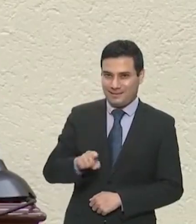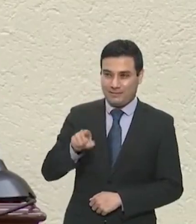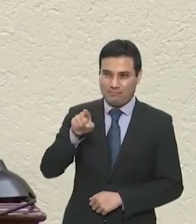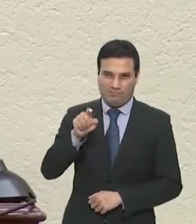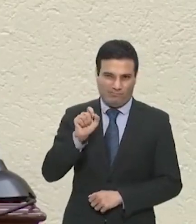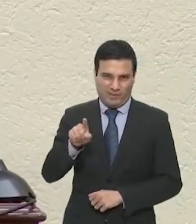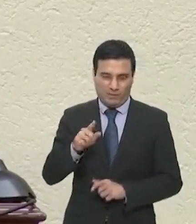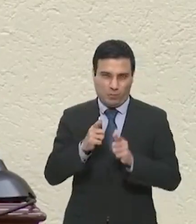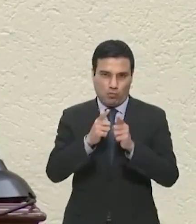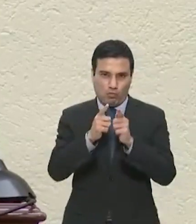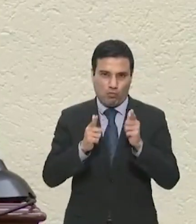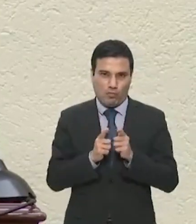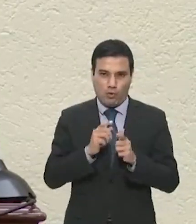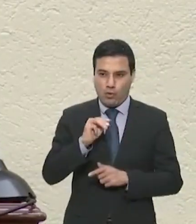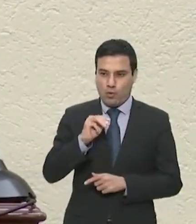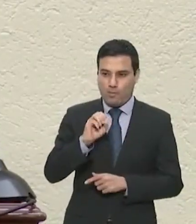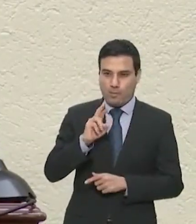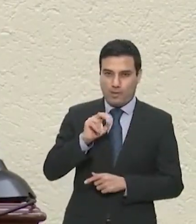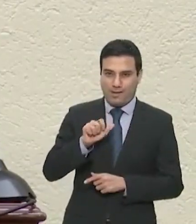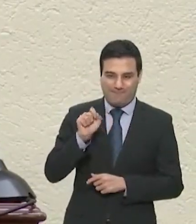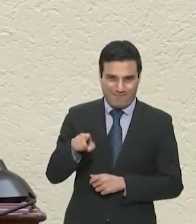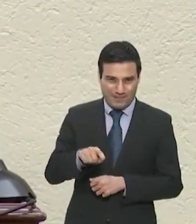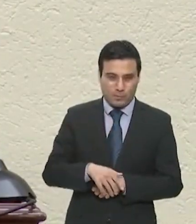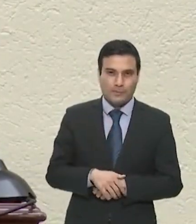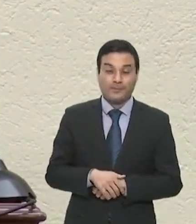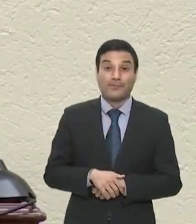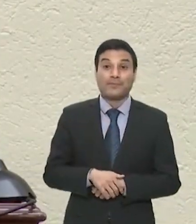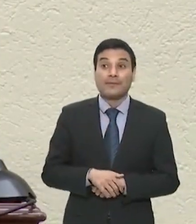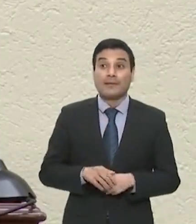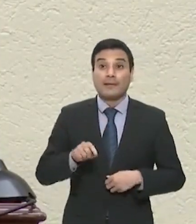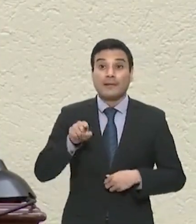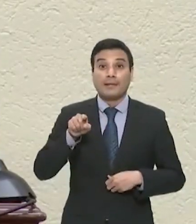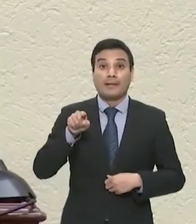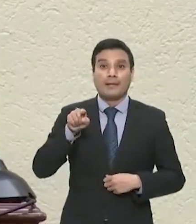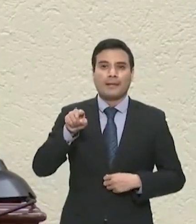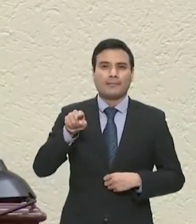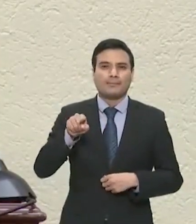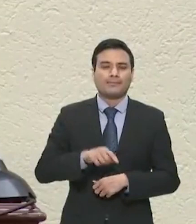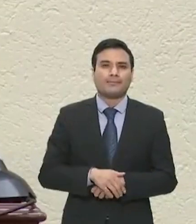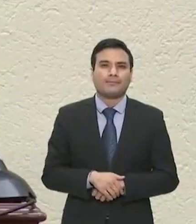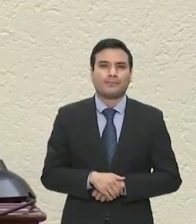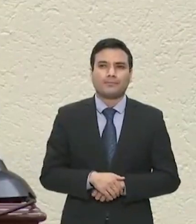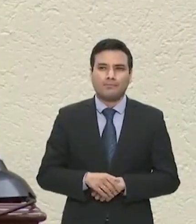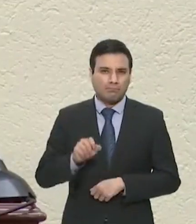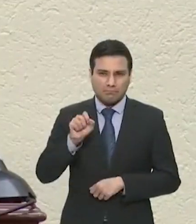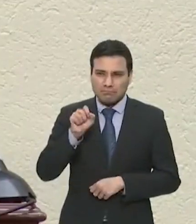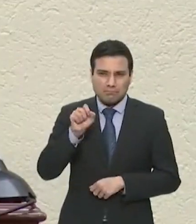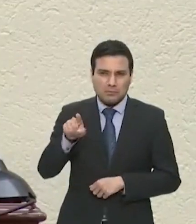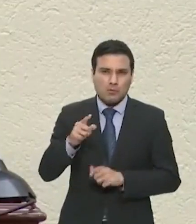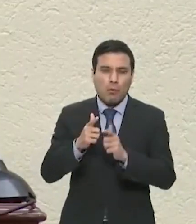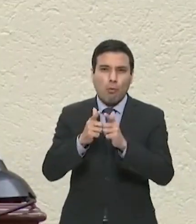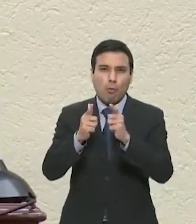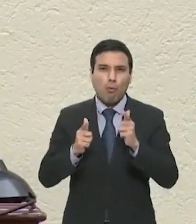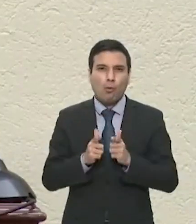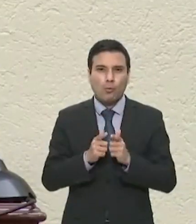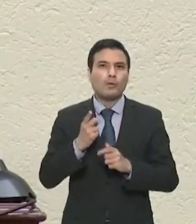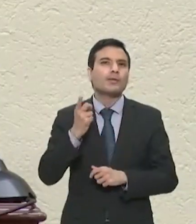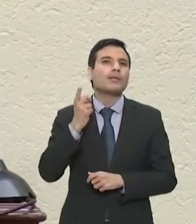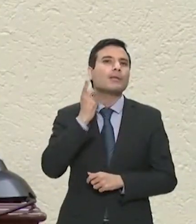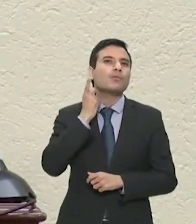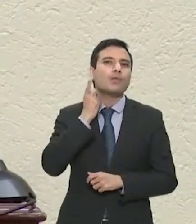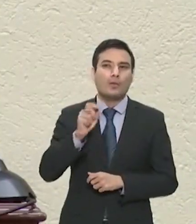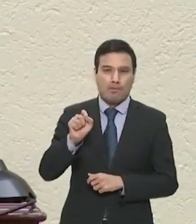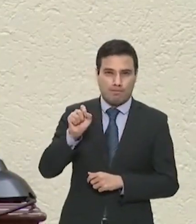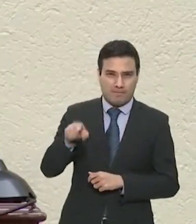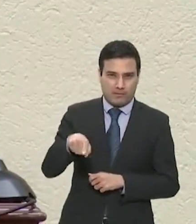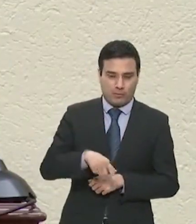2.758.000 firmas requeridas para que se cumpla el requisito constitucional, a fin de que este proceso de democracia participativa sea convocado